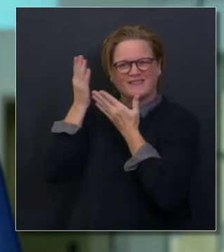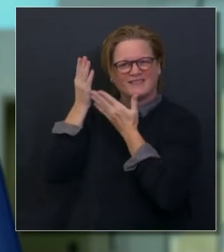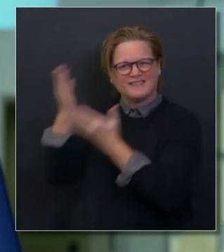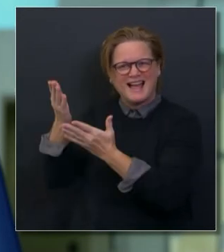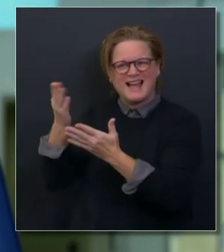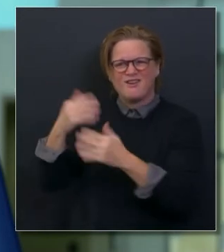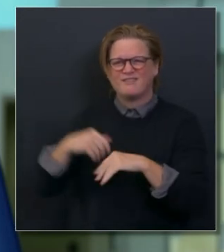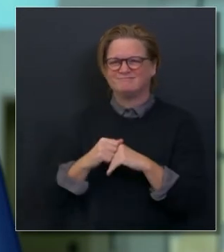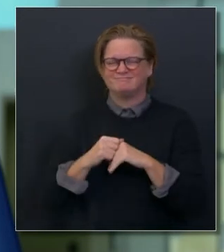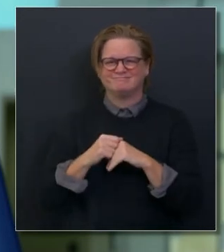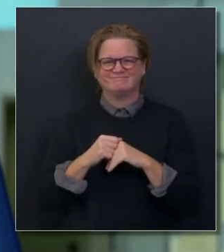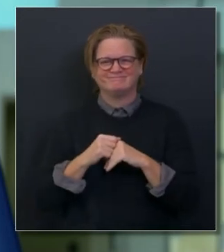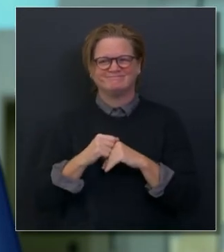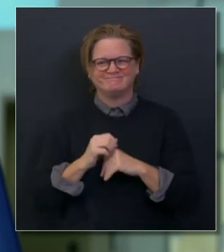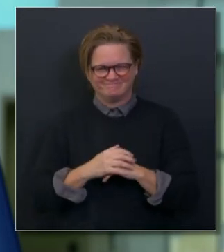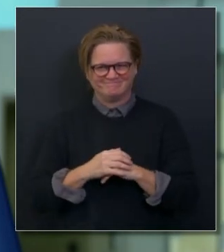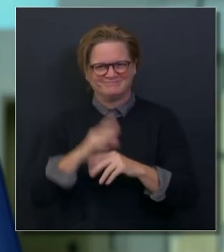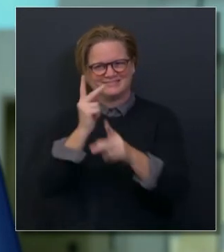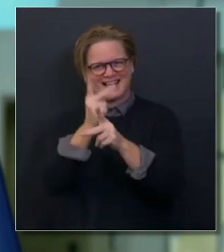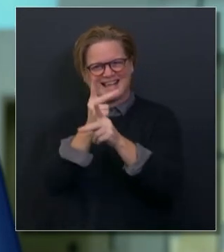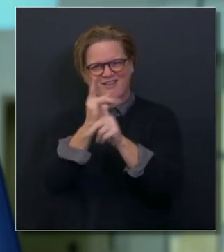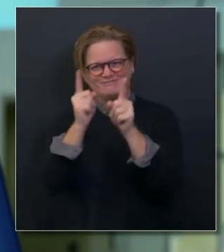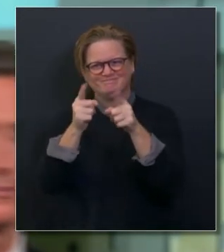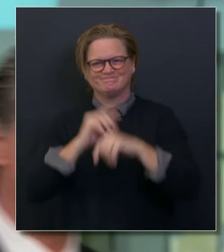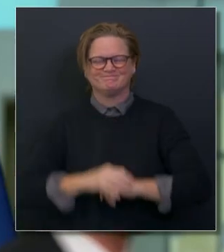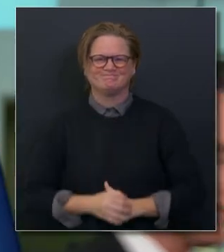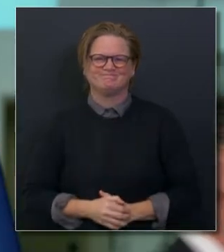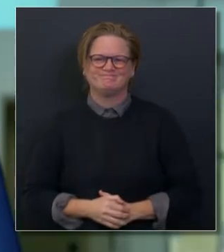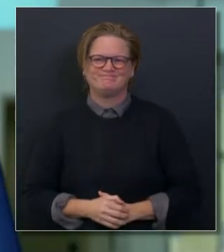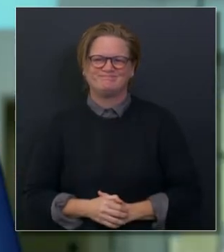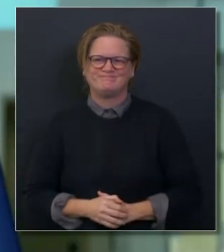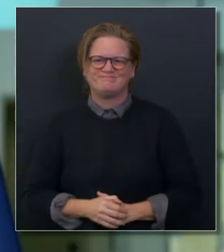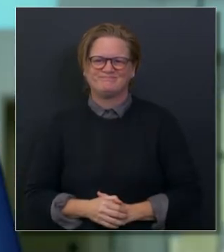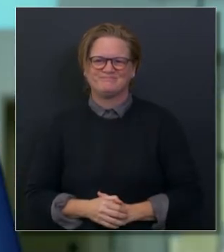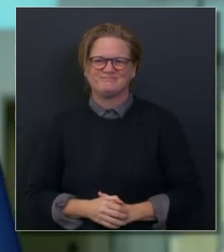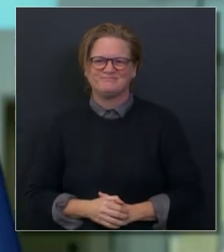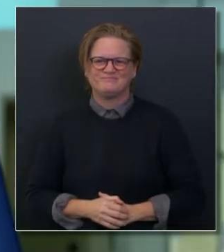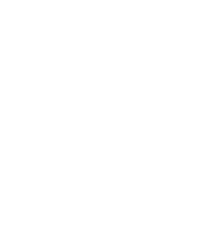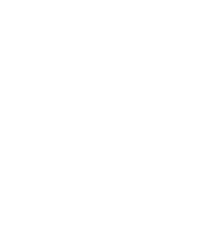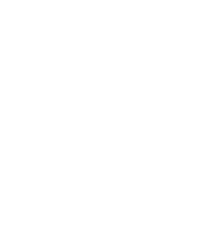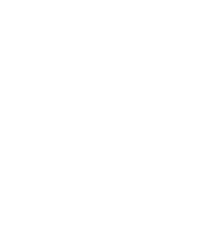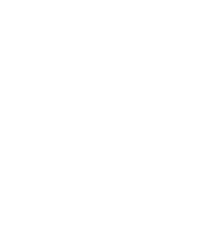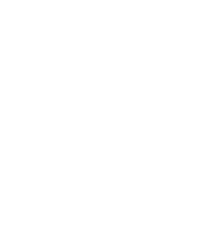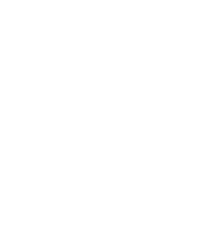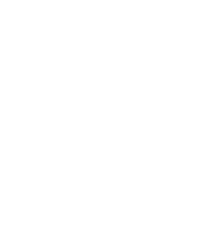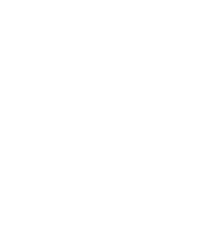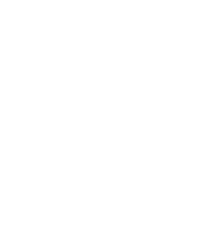formalicen en su presentación, una similar a esta. Gracias por su atención.